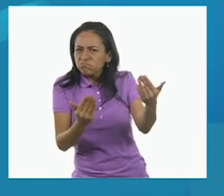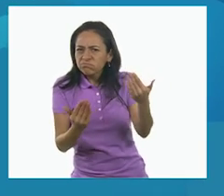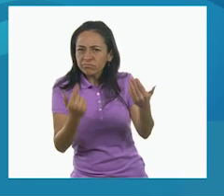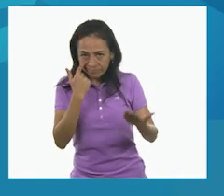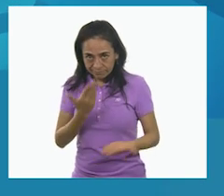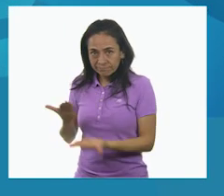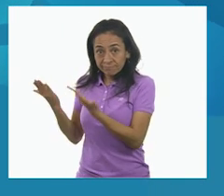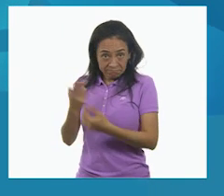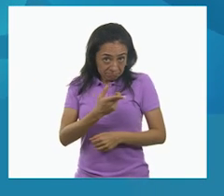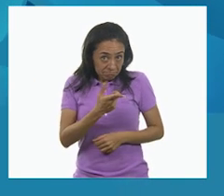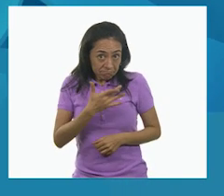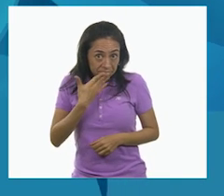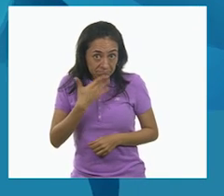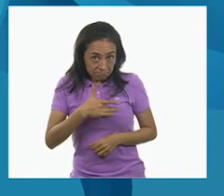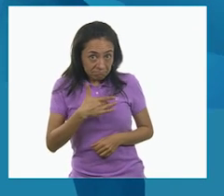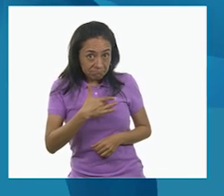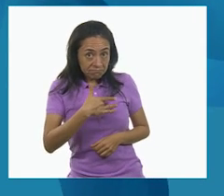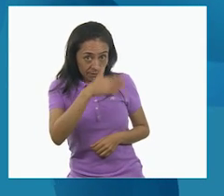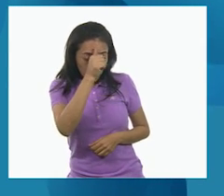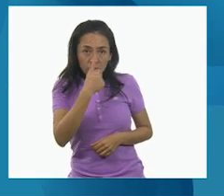interesantísimo.